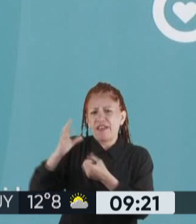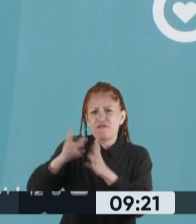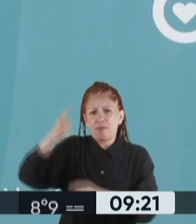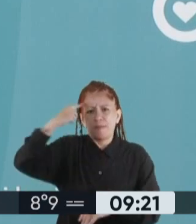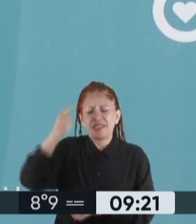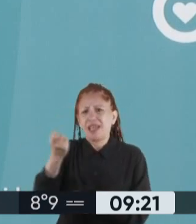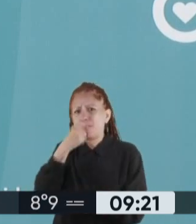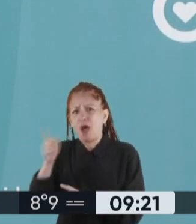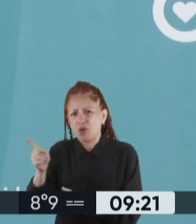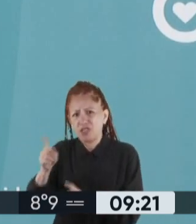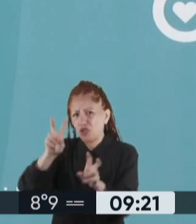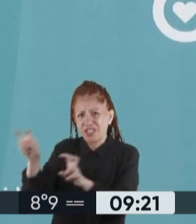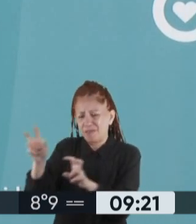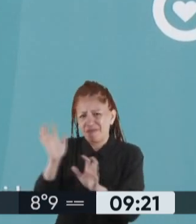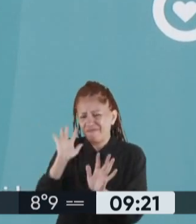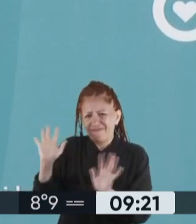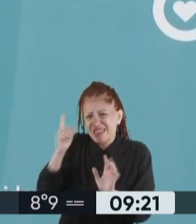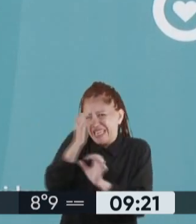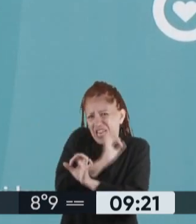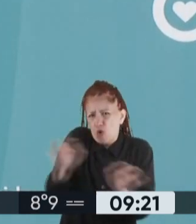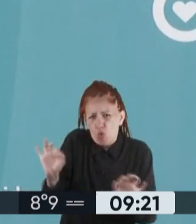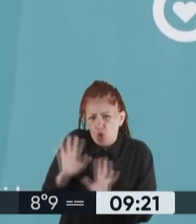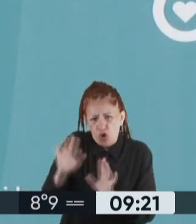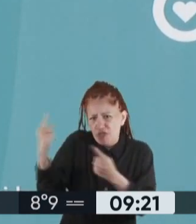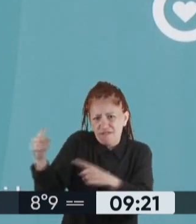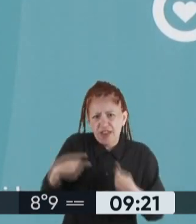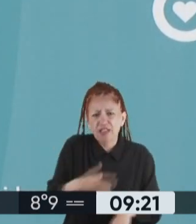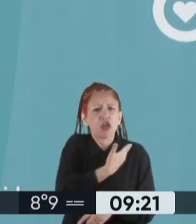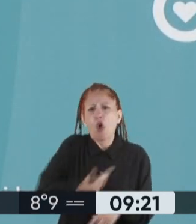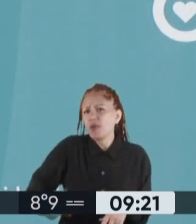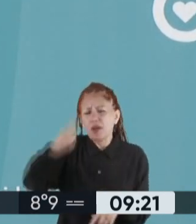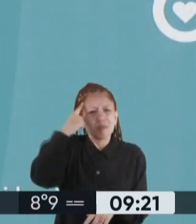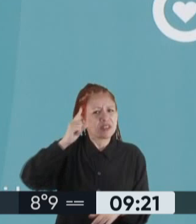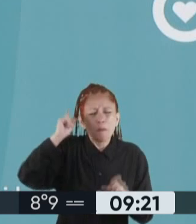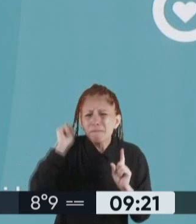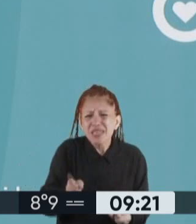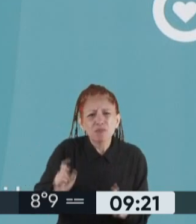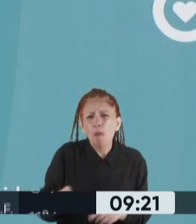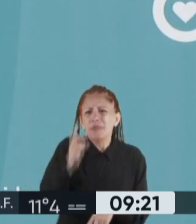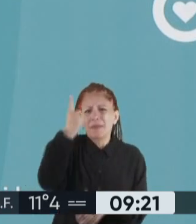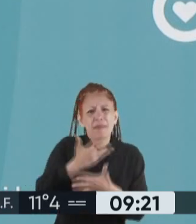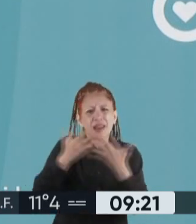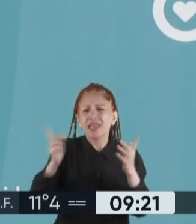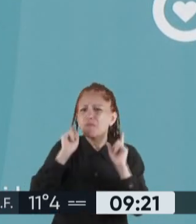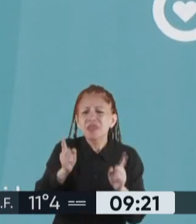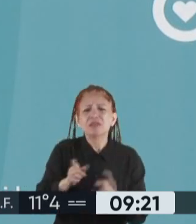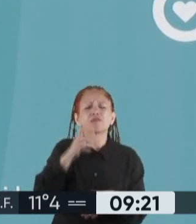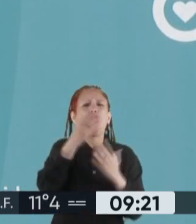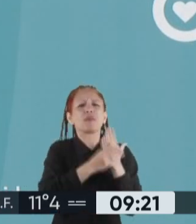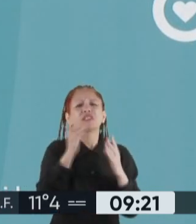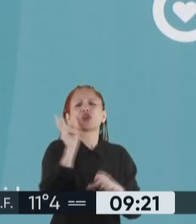supuesto tampoco en este. Así que no, el gobierno sostiene lo mismo que sostuvo desde el primer día, que sostuvo el ministro de